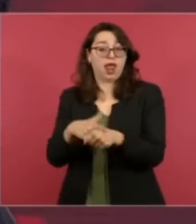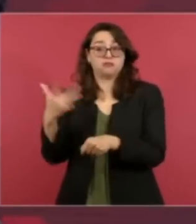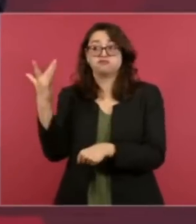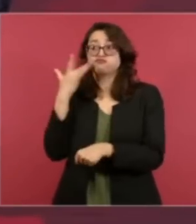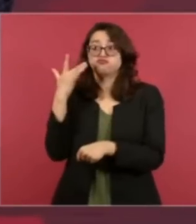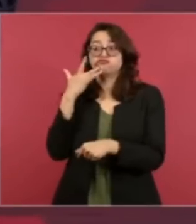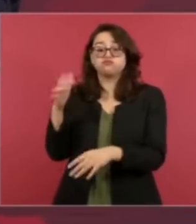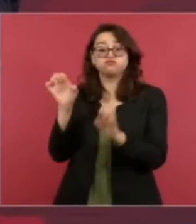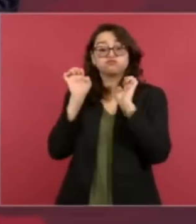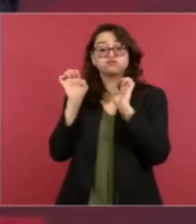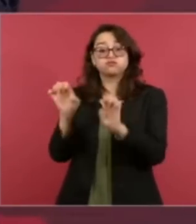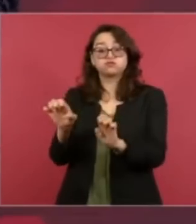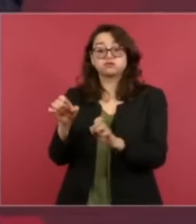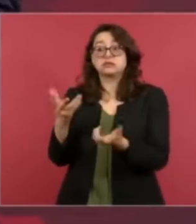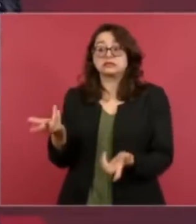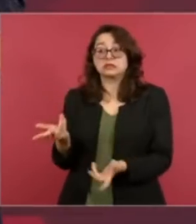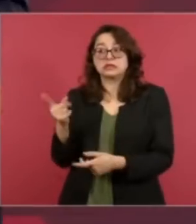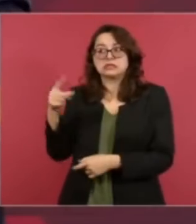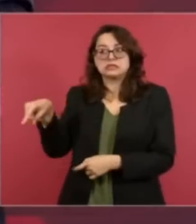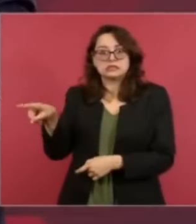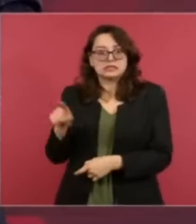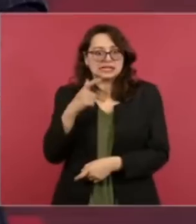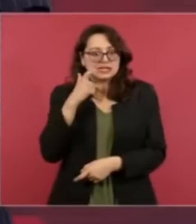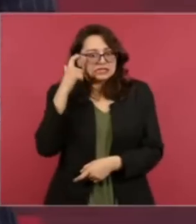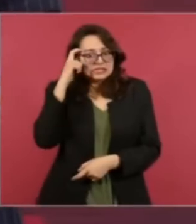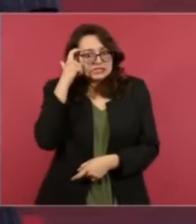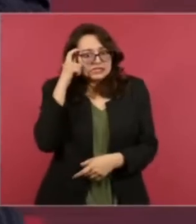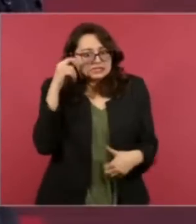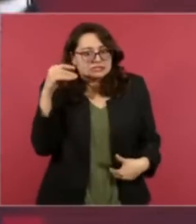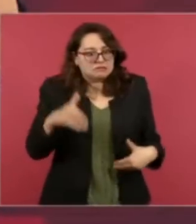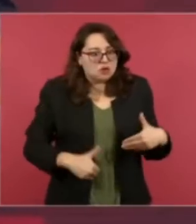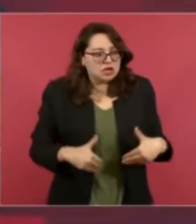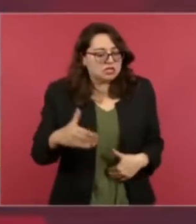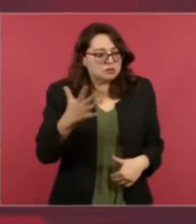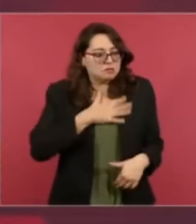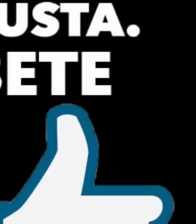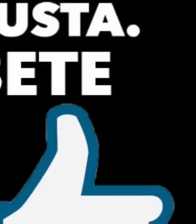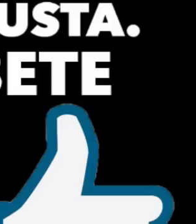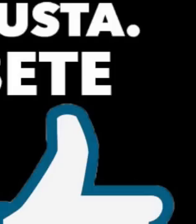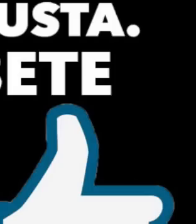Eso es lo que los tiene ahora inquietos y otras cosas.